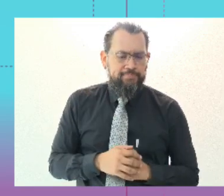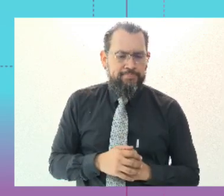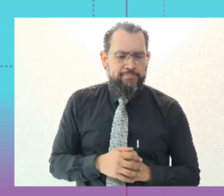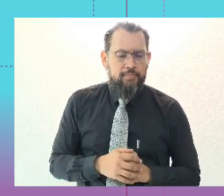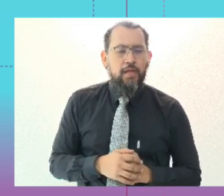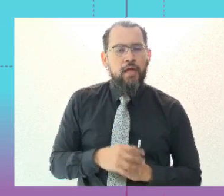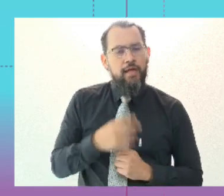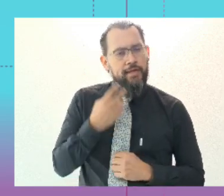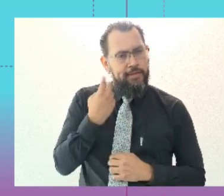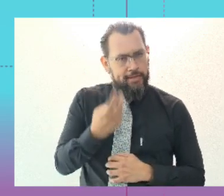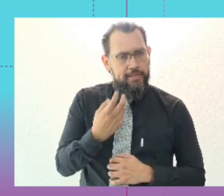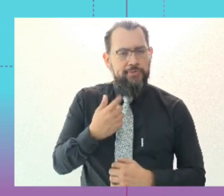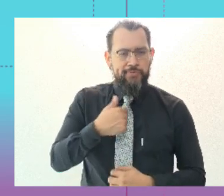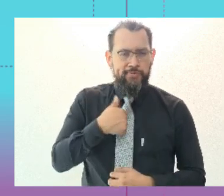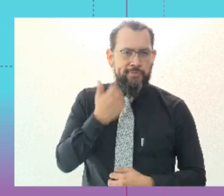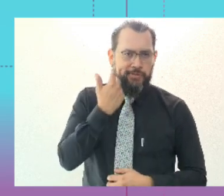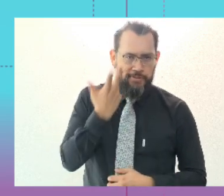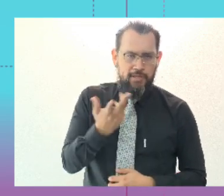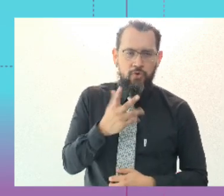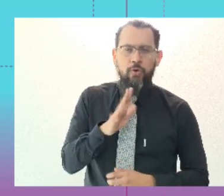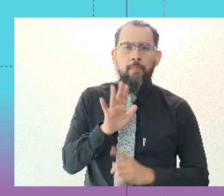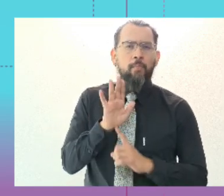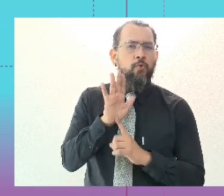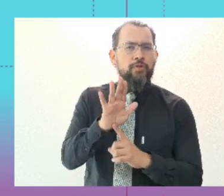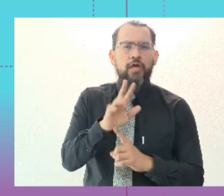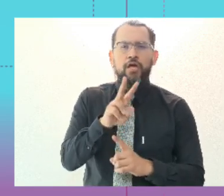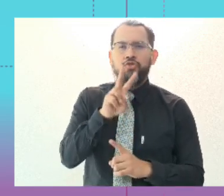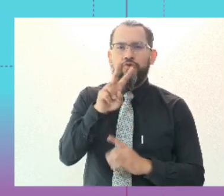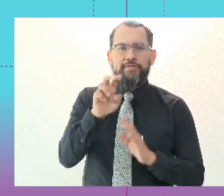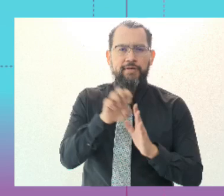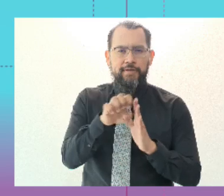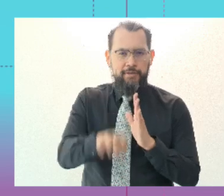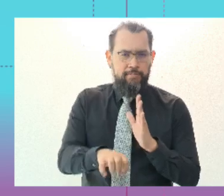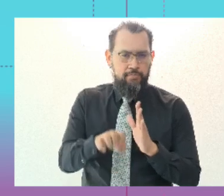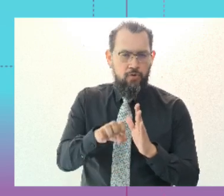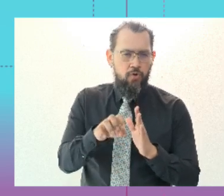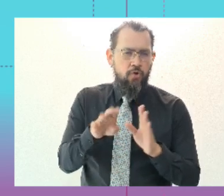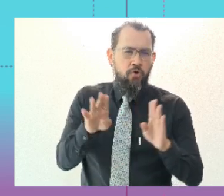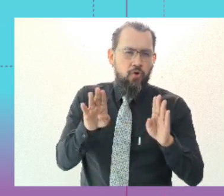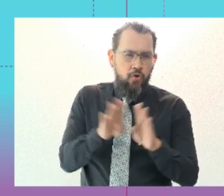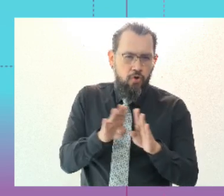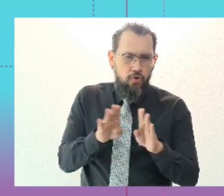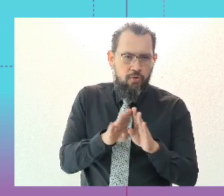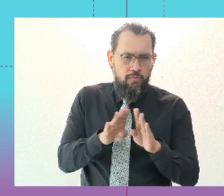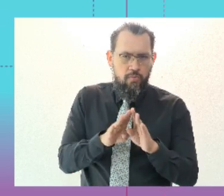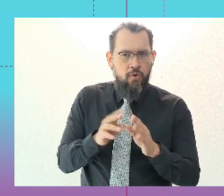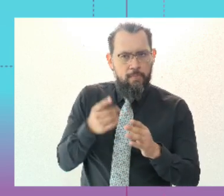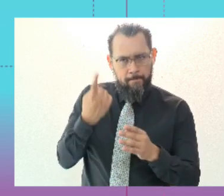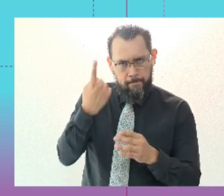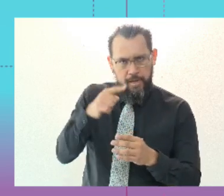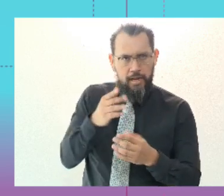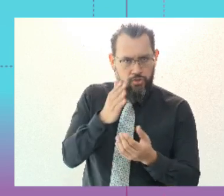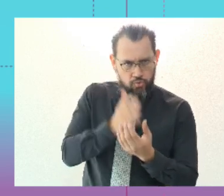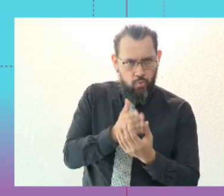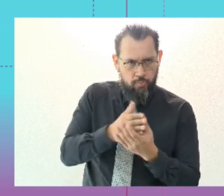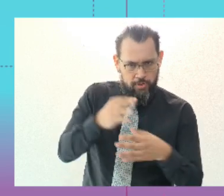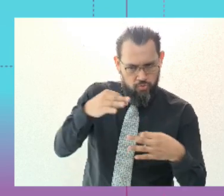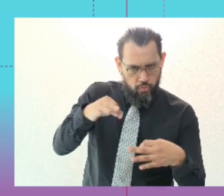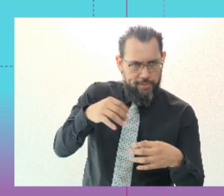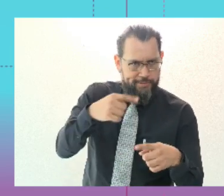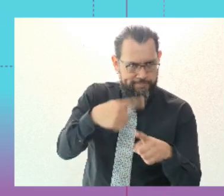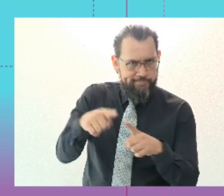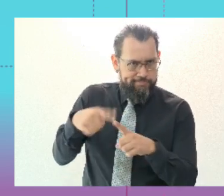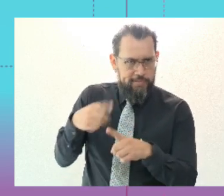donde precisamente yo quiero darles dos ejemplos de cómo se han construido a partir de la gestión documental, a partir de